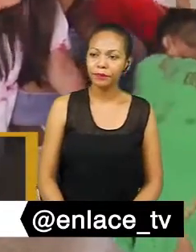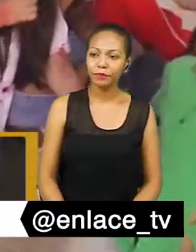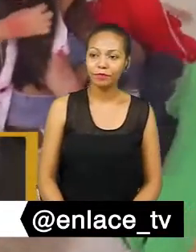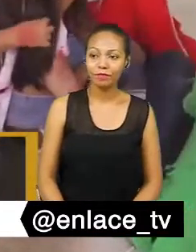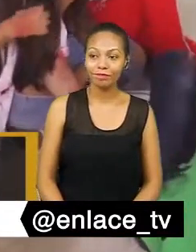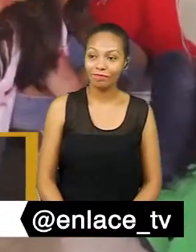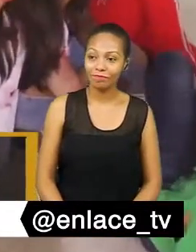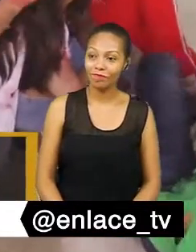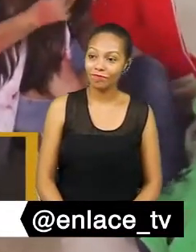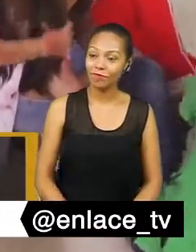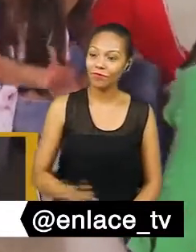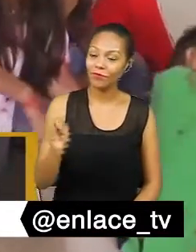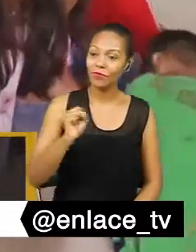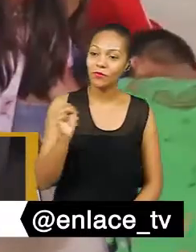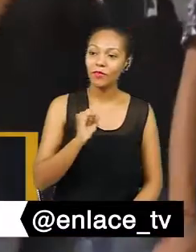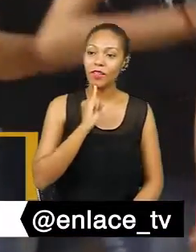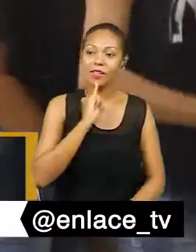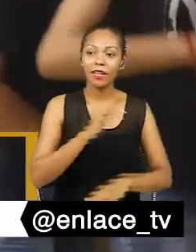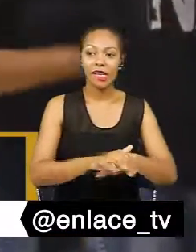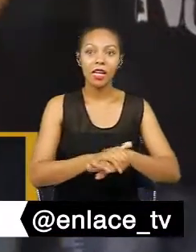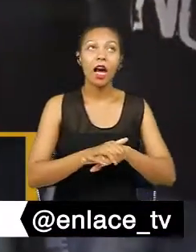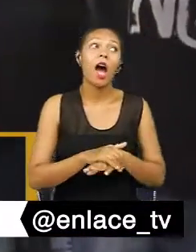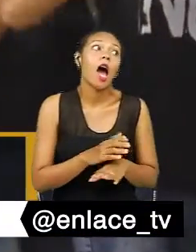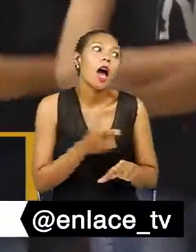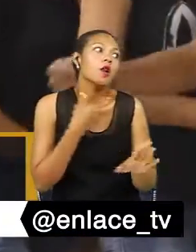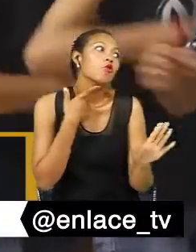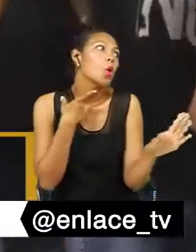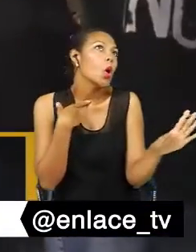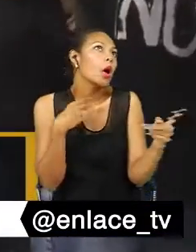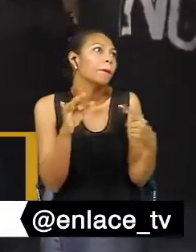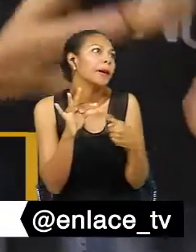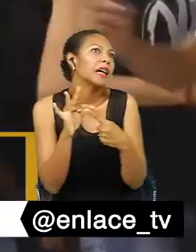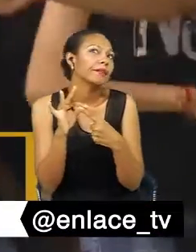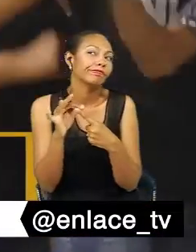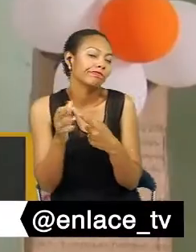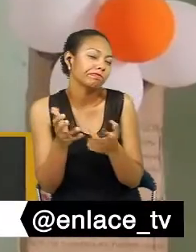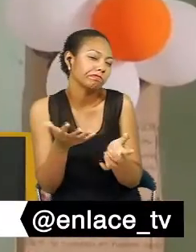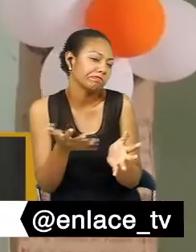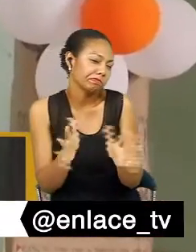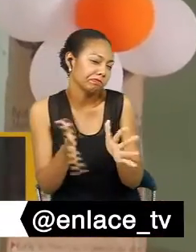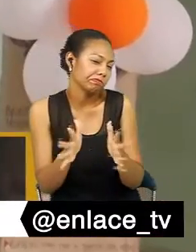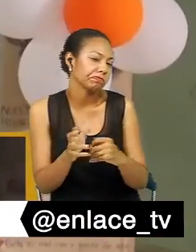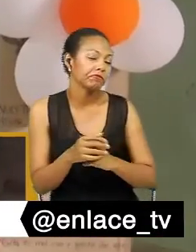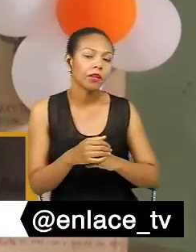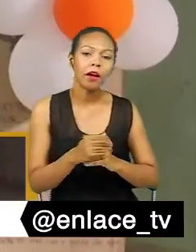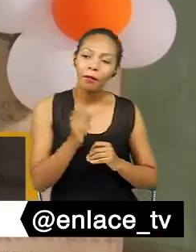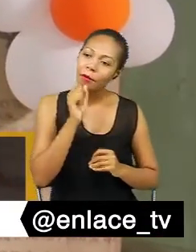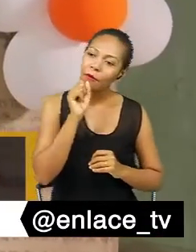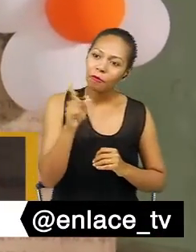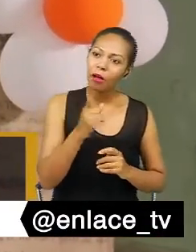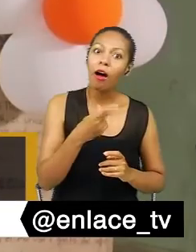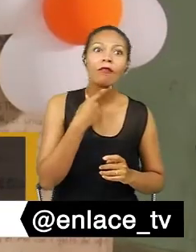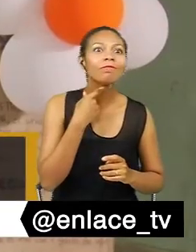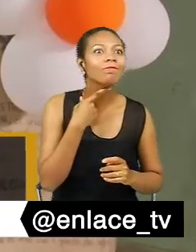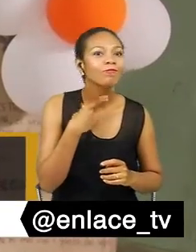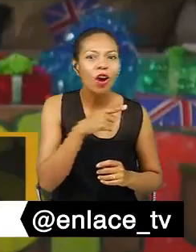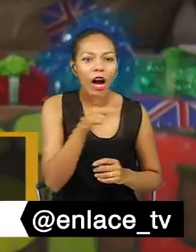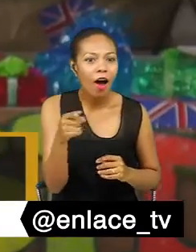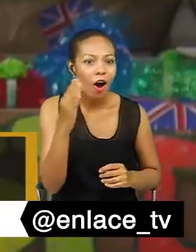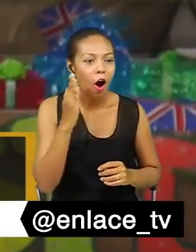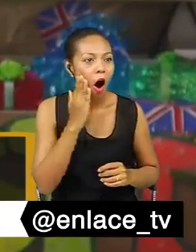momentos, el inglés no es muy atractivo y menos para estas edades. ¿Cómo hace usted para que ellos se metan en el cuento como están en este momento? Pues mira, ¿sabes cuál